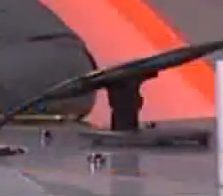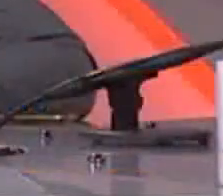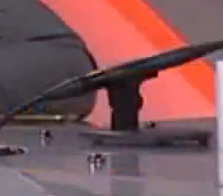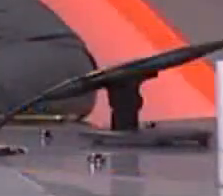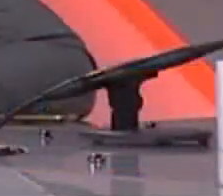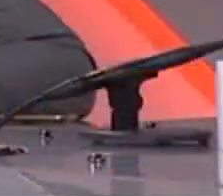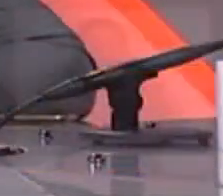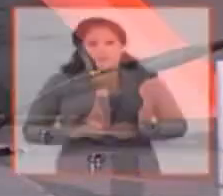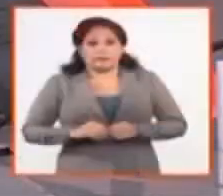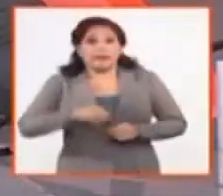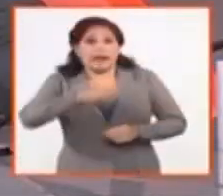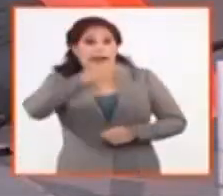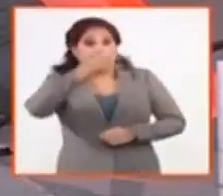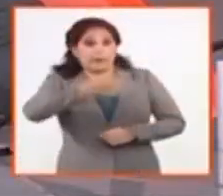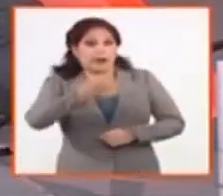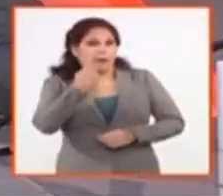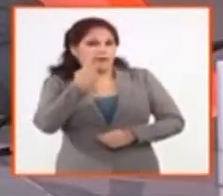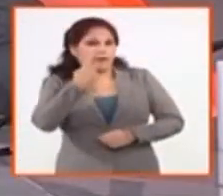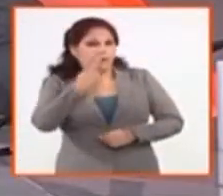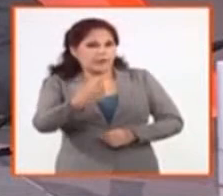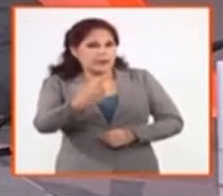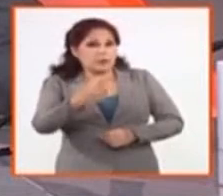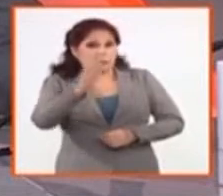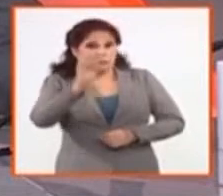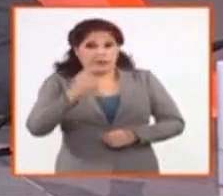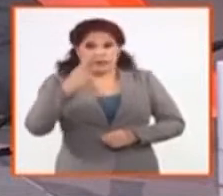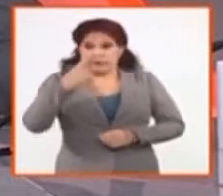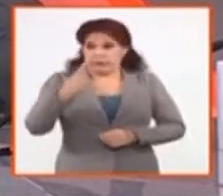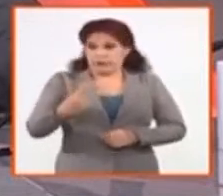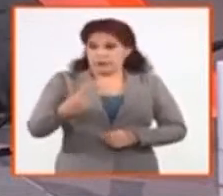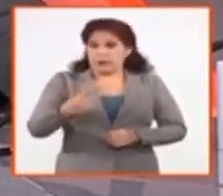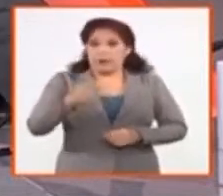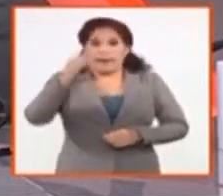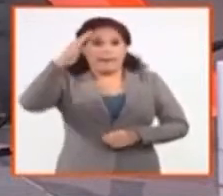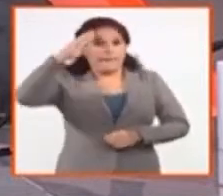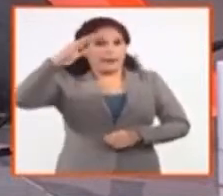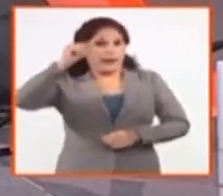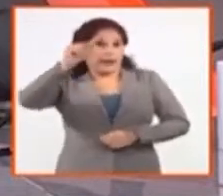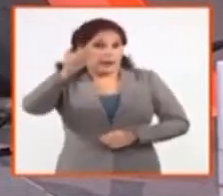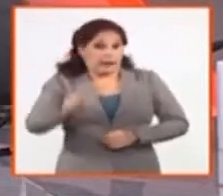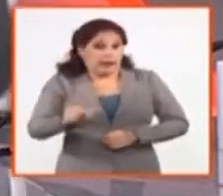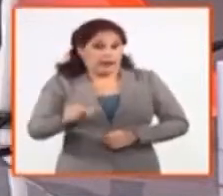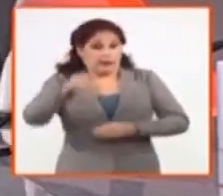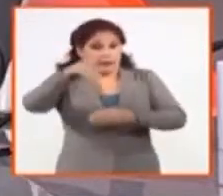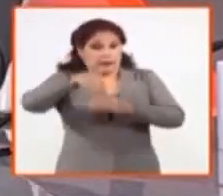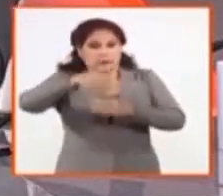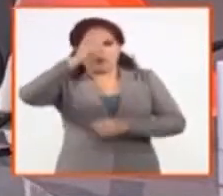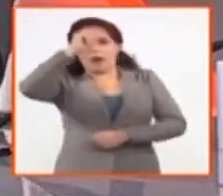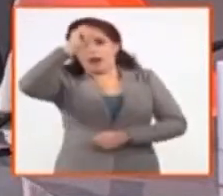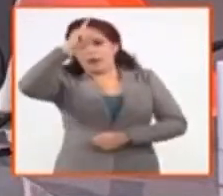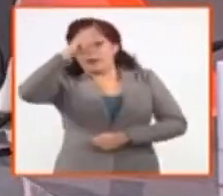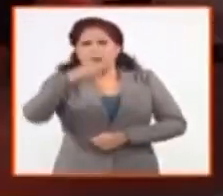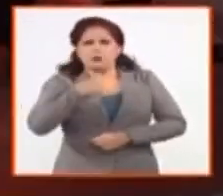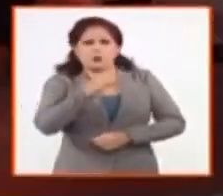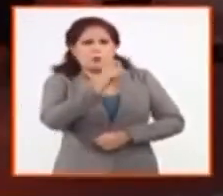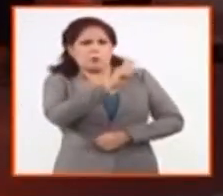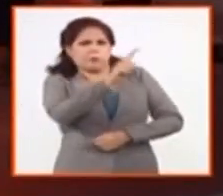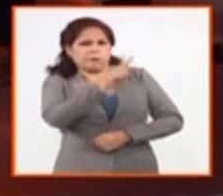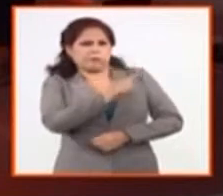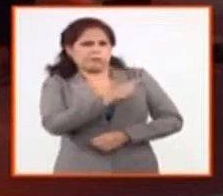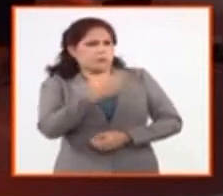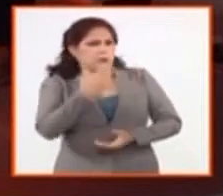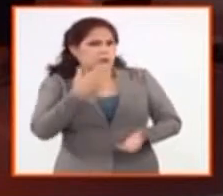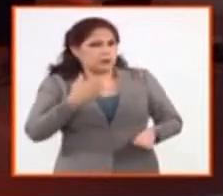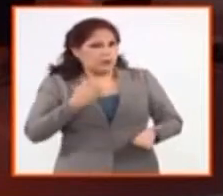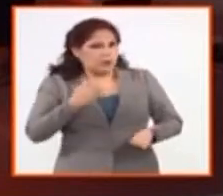Bueno, hablábamos la visión, veíamos la visión de estos militares alemanes, pero quiero preguntarle, Enrique, ¿cómo se ha visto desde